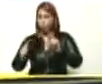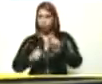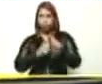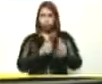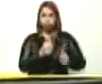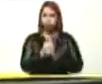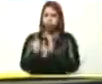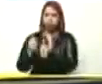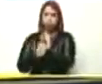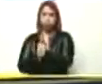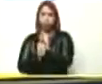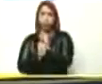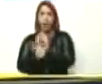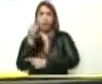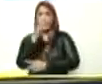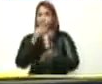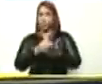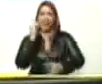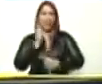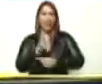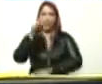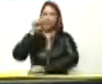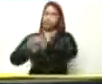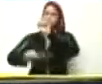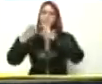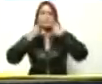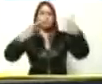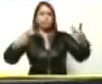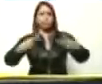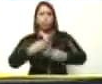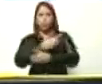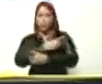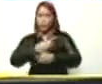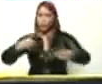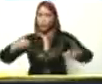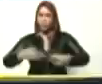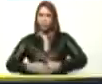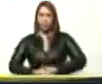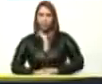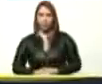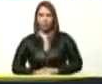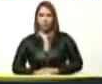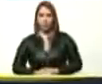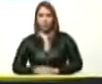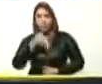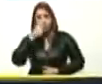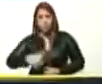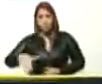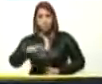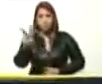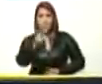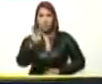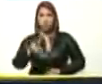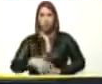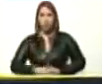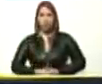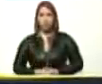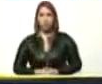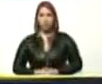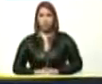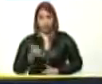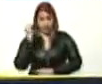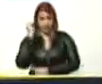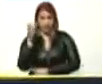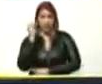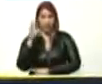y esta asamblea nacional, tiene que salir, en la defensa, de la dignidad, del pueblo de Venezuela, esta